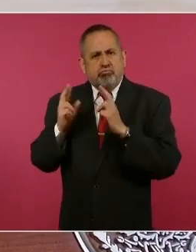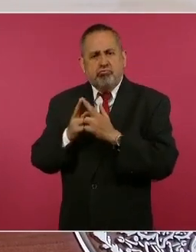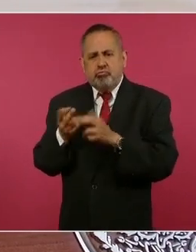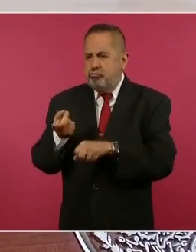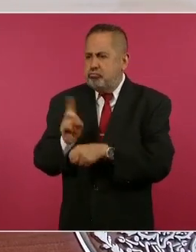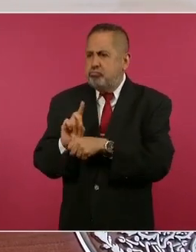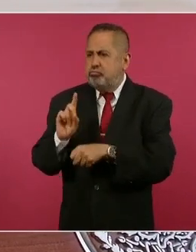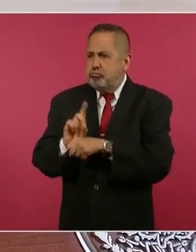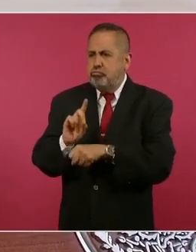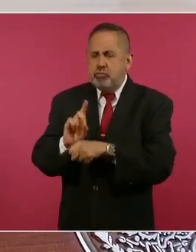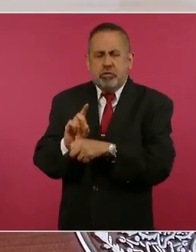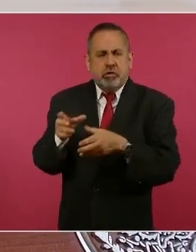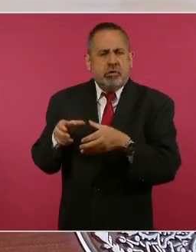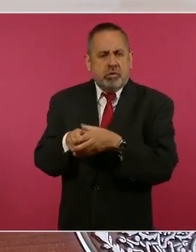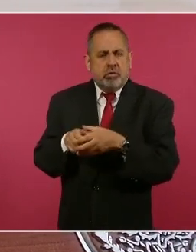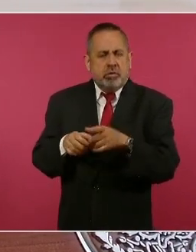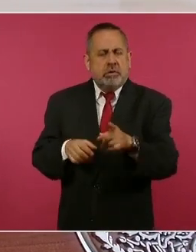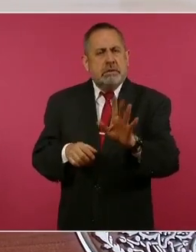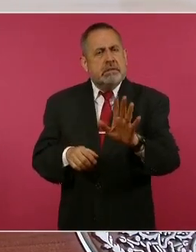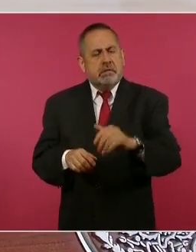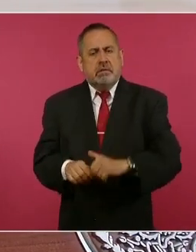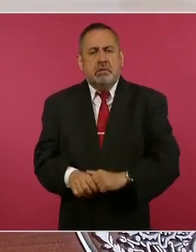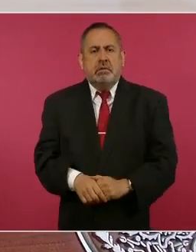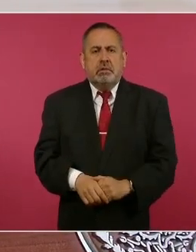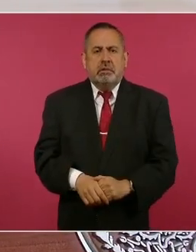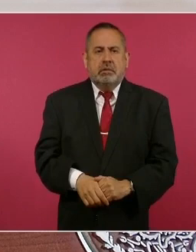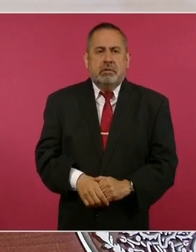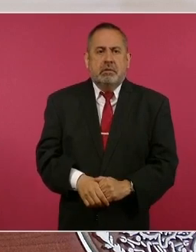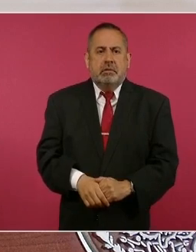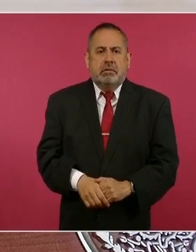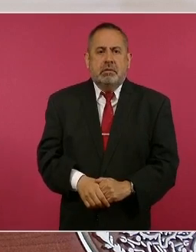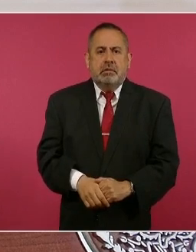todos los días. Estamos